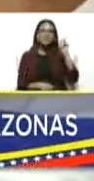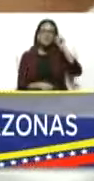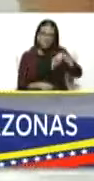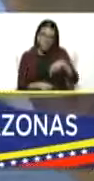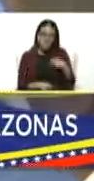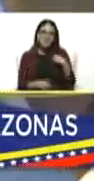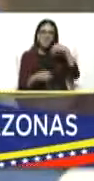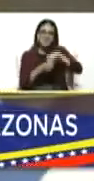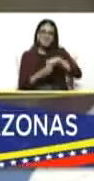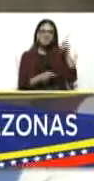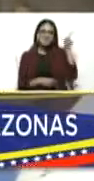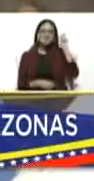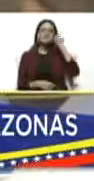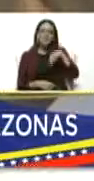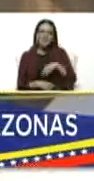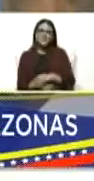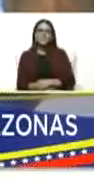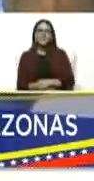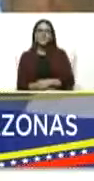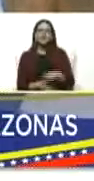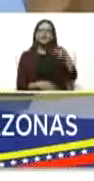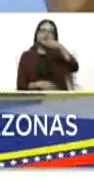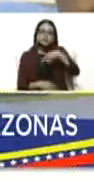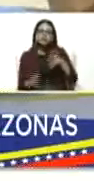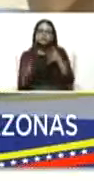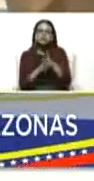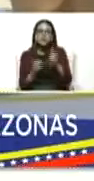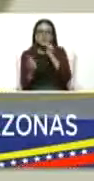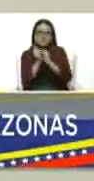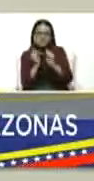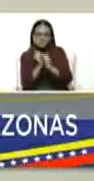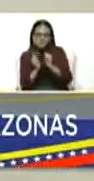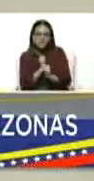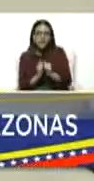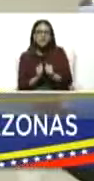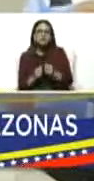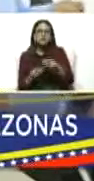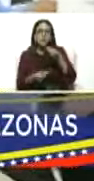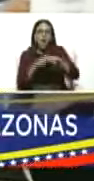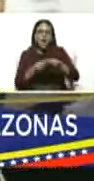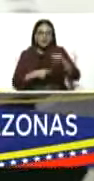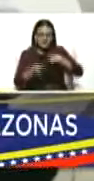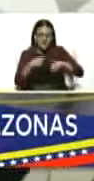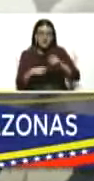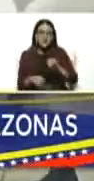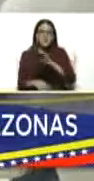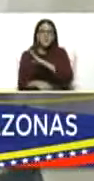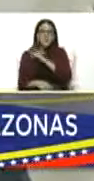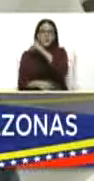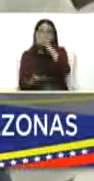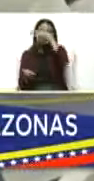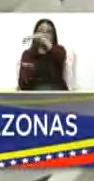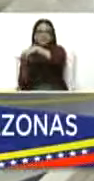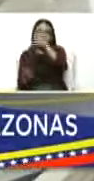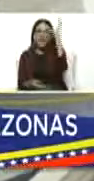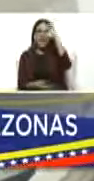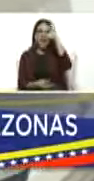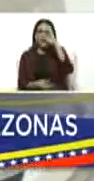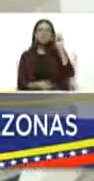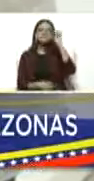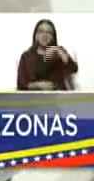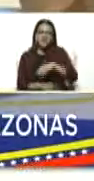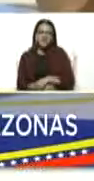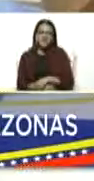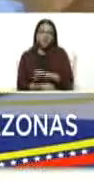del Zulia, productores de queso, vendían queso en el mercado Quinta Crespo, los conocía. Ah, Juan, ¿qué me